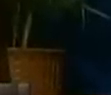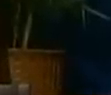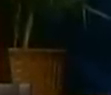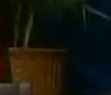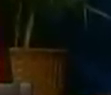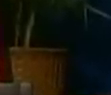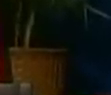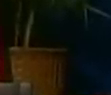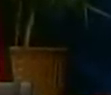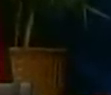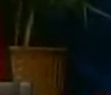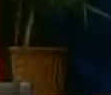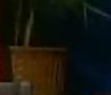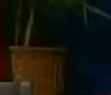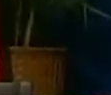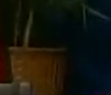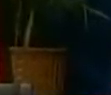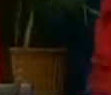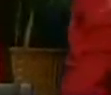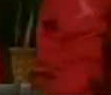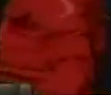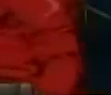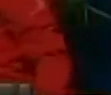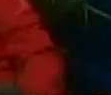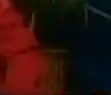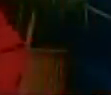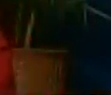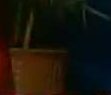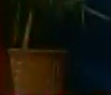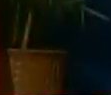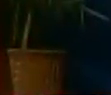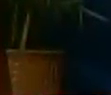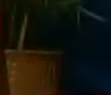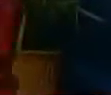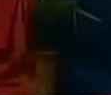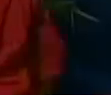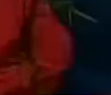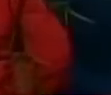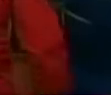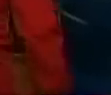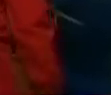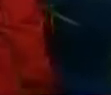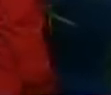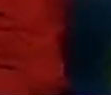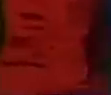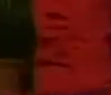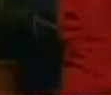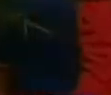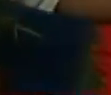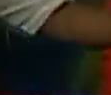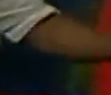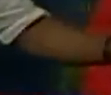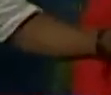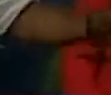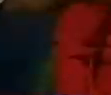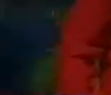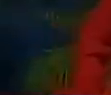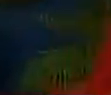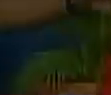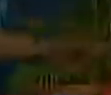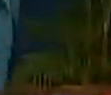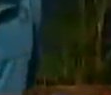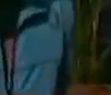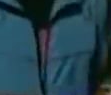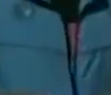que estamos defendiendo. De lo que estamos defendiendo. Y tenemos que cuidar que parte de nuestro pueblo,